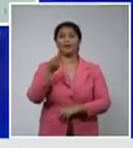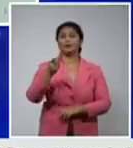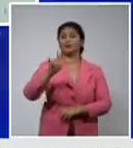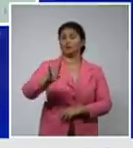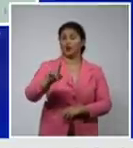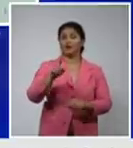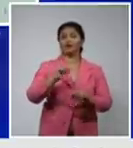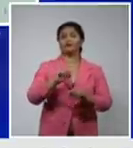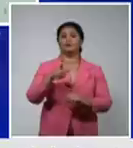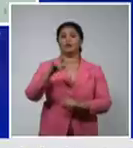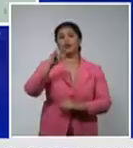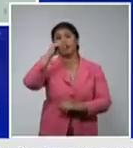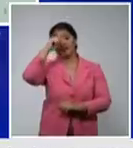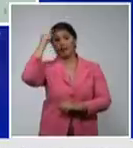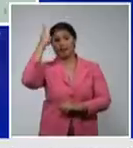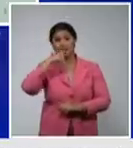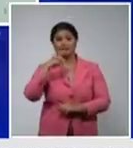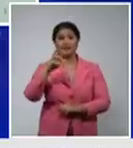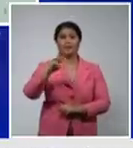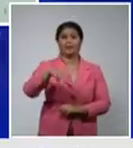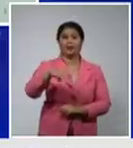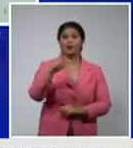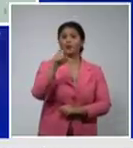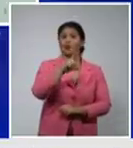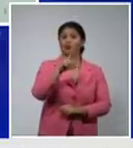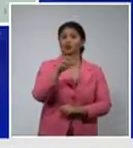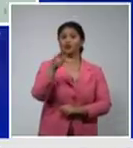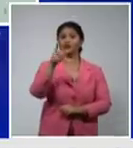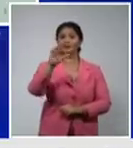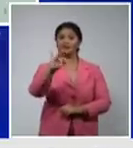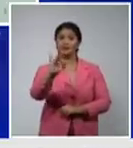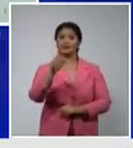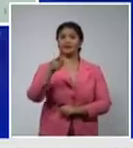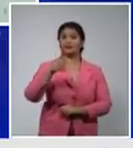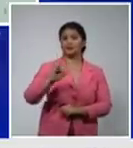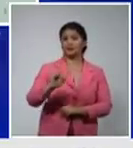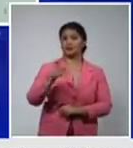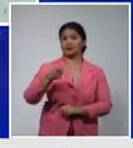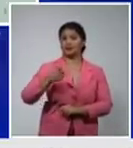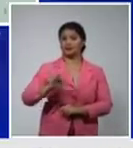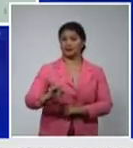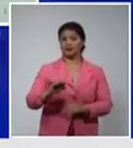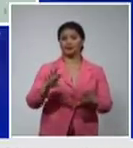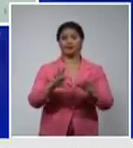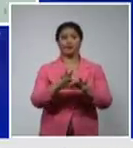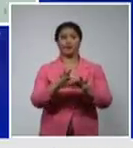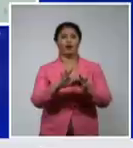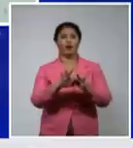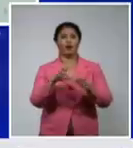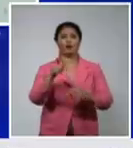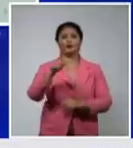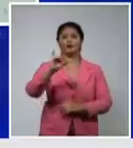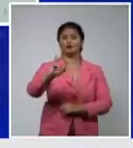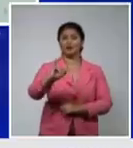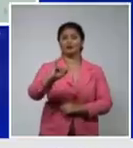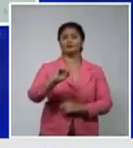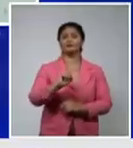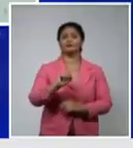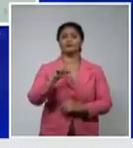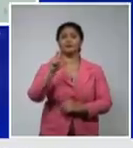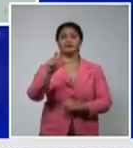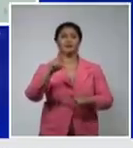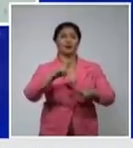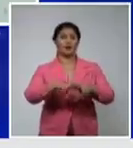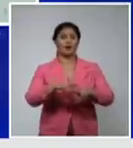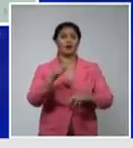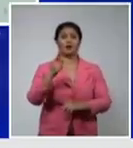Lisa, Marianao y El Cotorro con 17 cada uno, Guanabacoa con 16, Centro Habana 14,